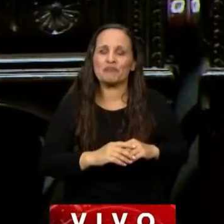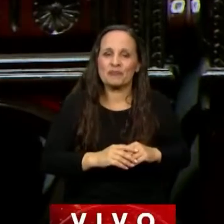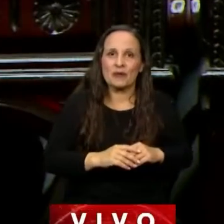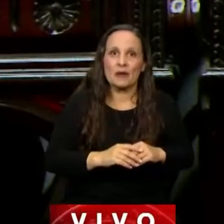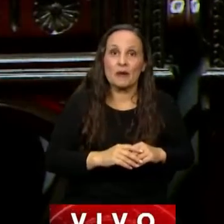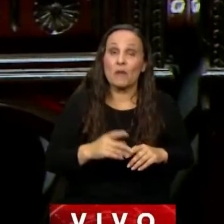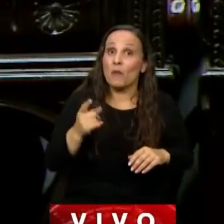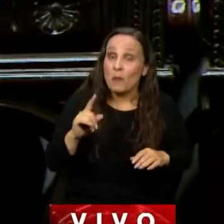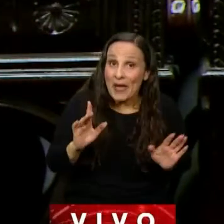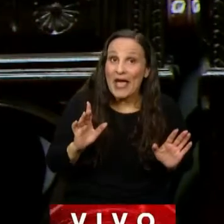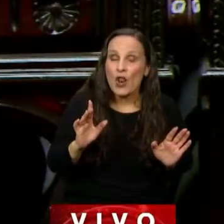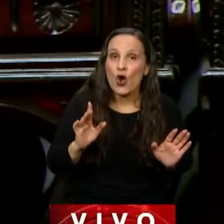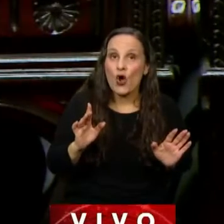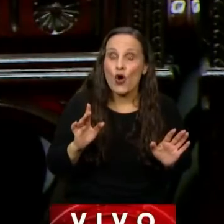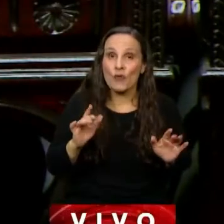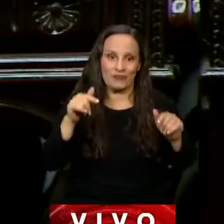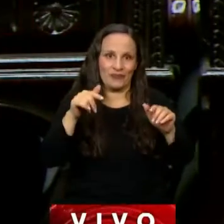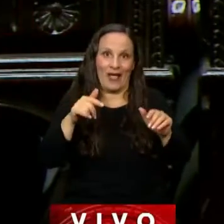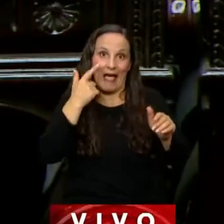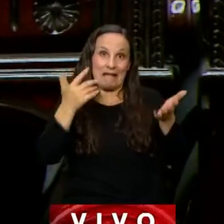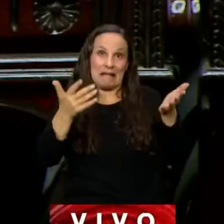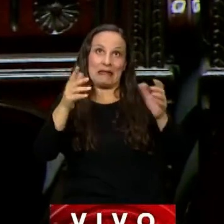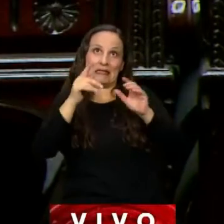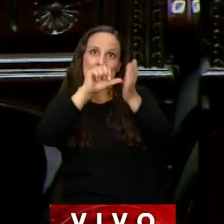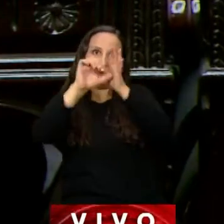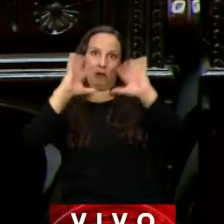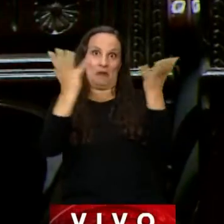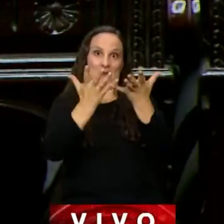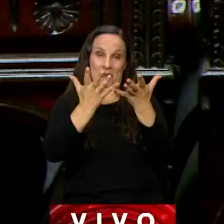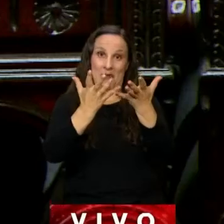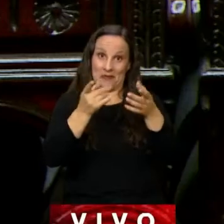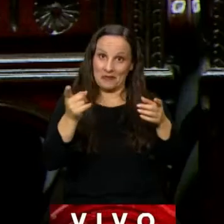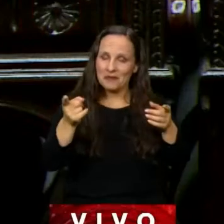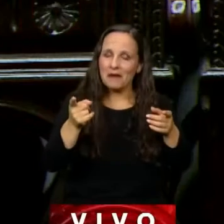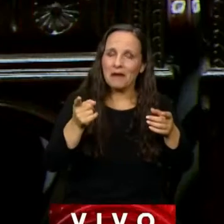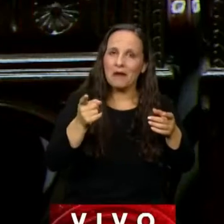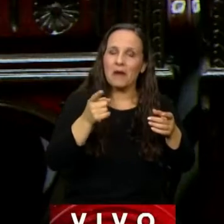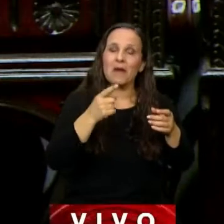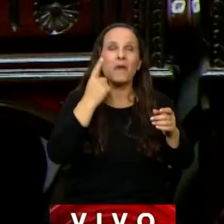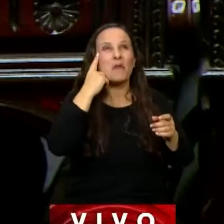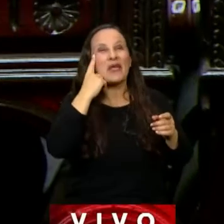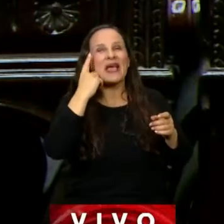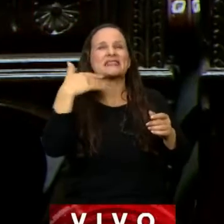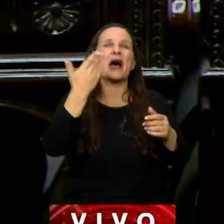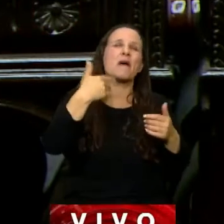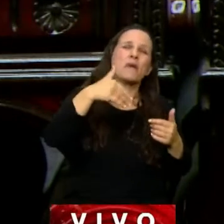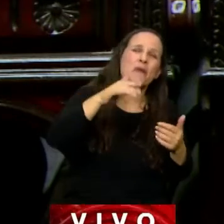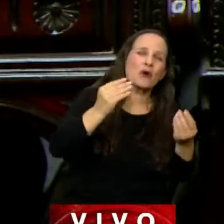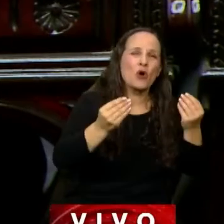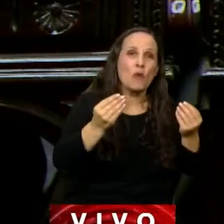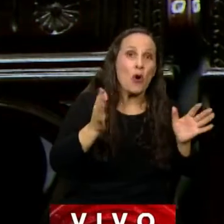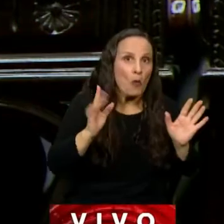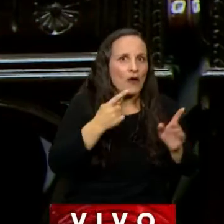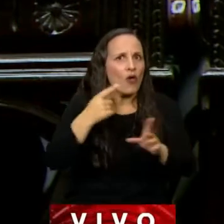Pero puestos en escenarios globales, quiero decirles que esos mismos pronósticos dicen, por ejemplo,